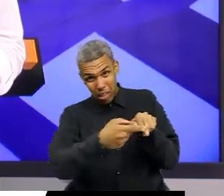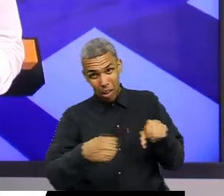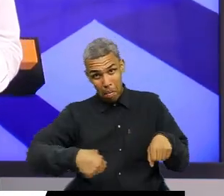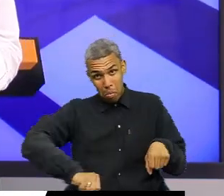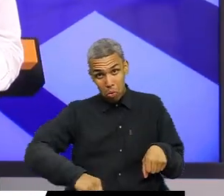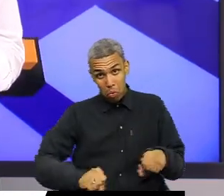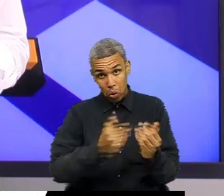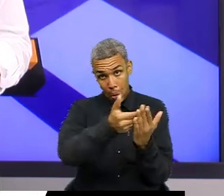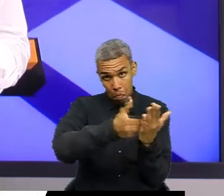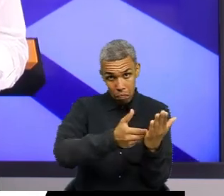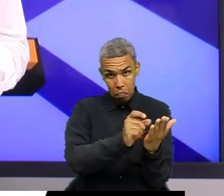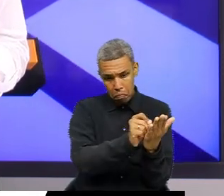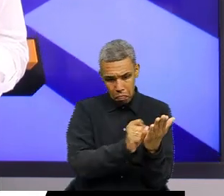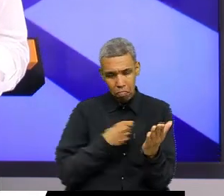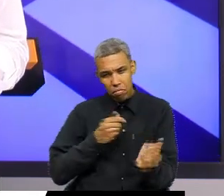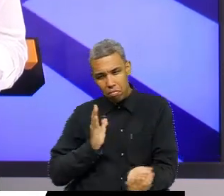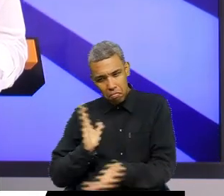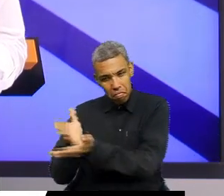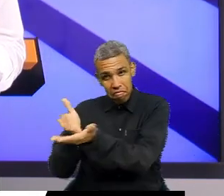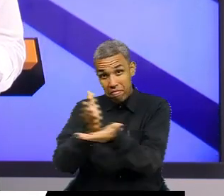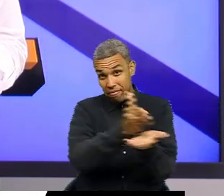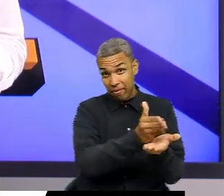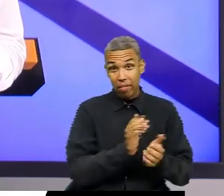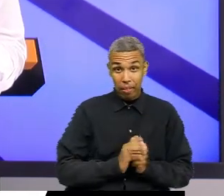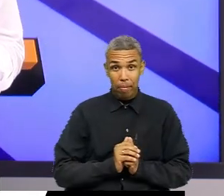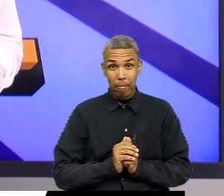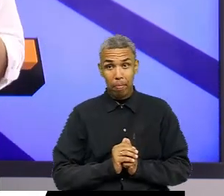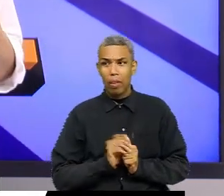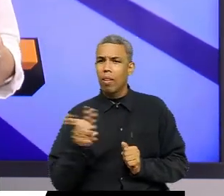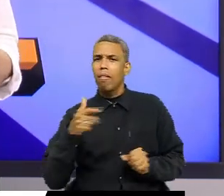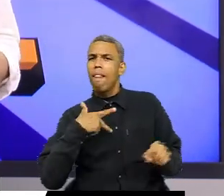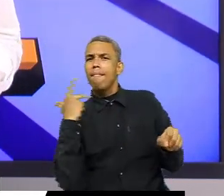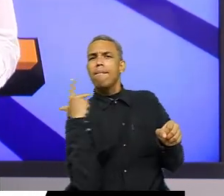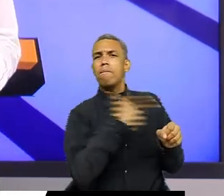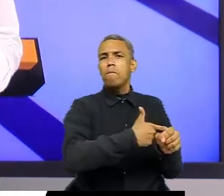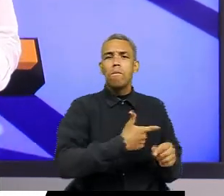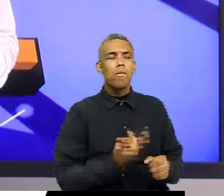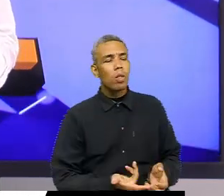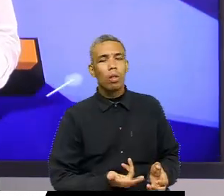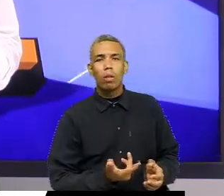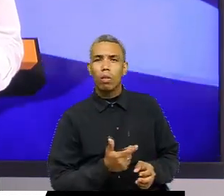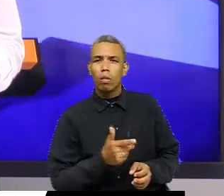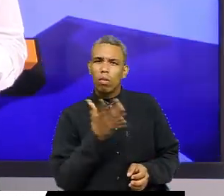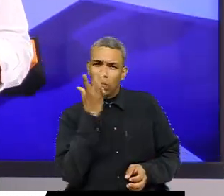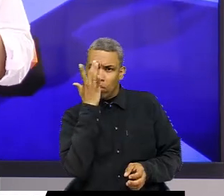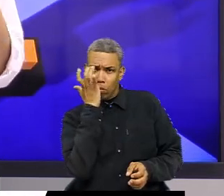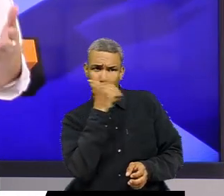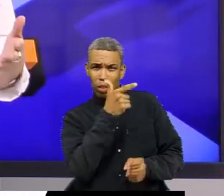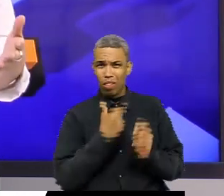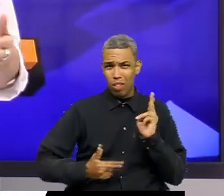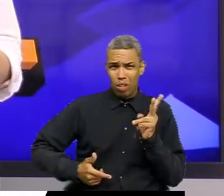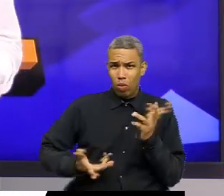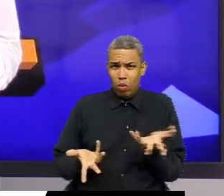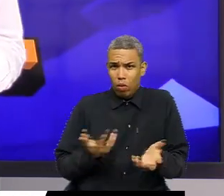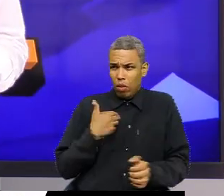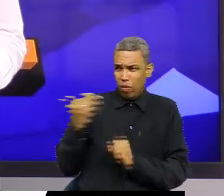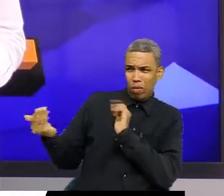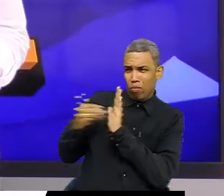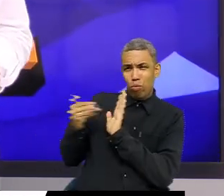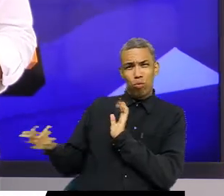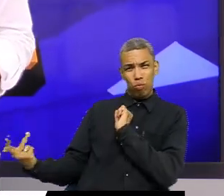cuotas atrasadas y aseguran las autoridades que estas situaciones no deben presentarse en nuestra ciudad, advirtiendo, por supuesto,